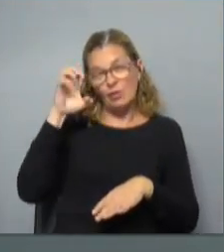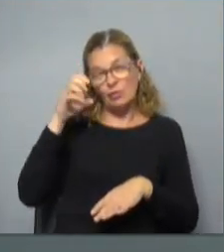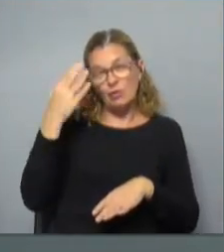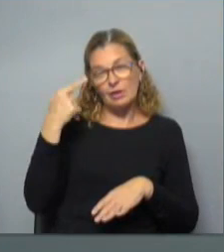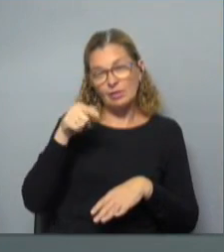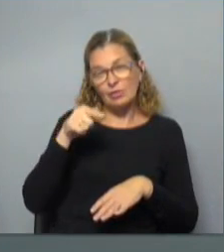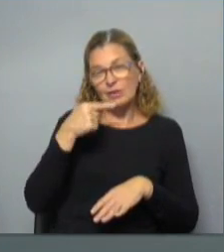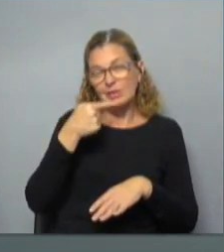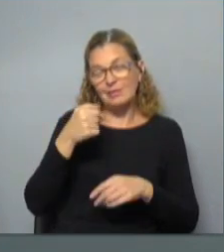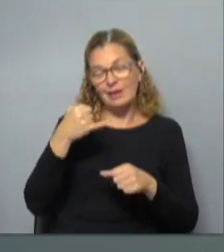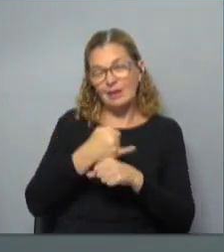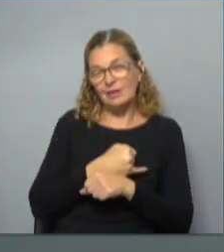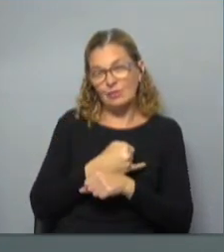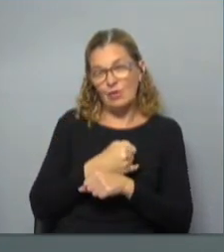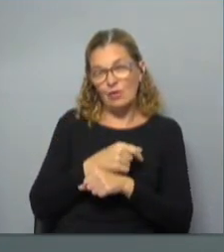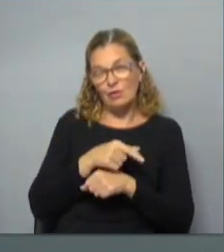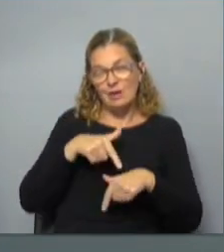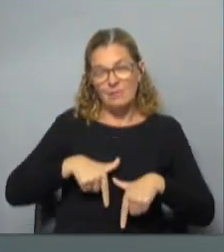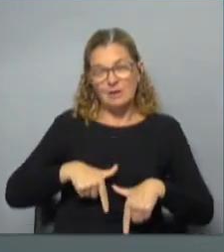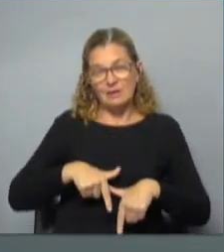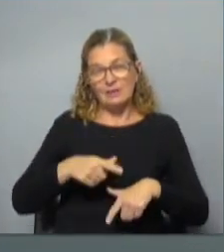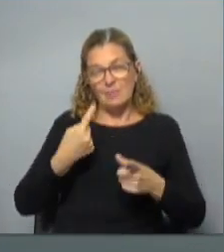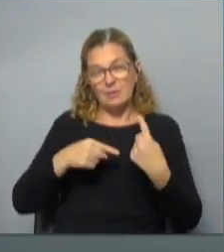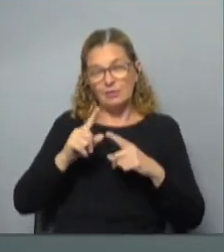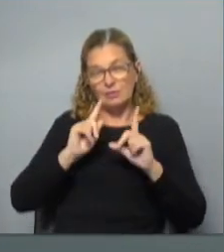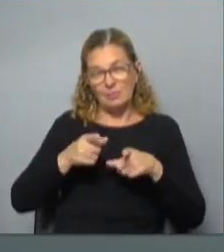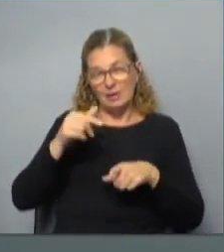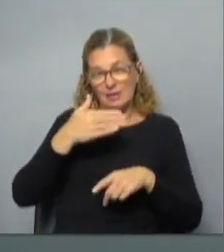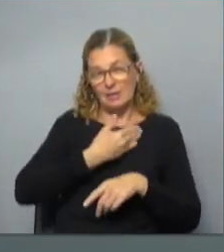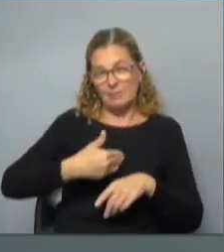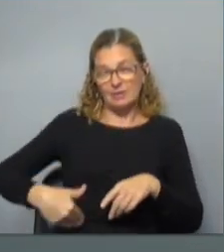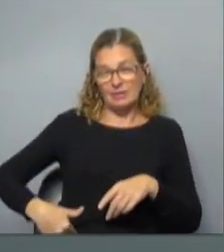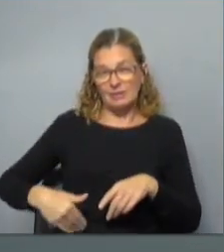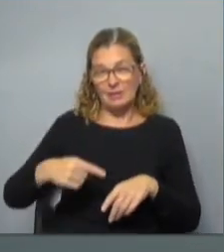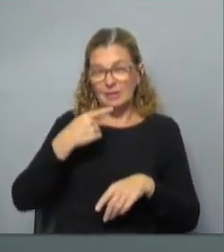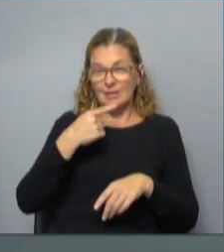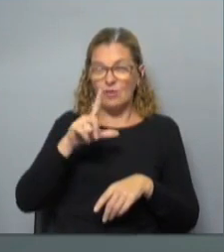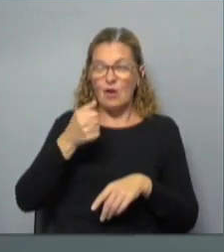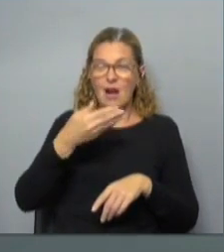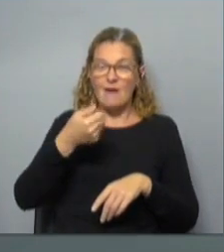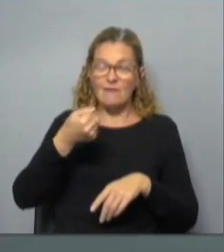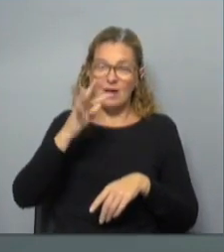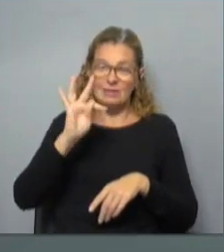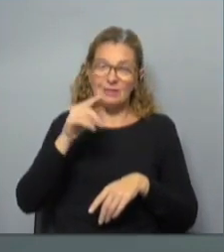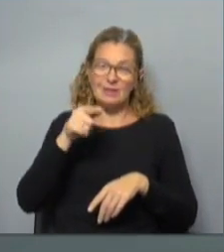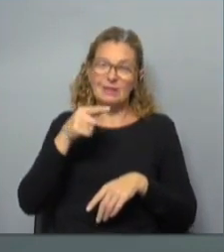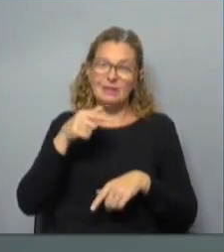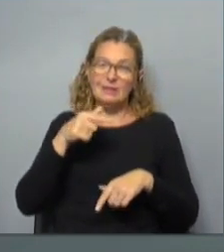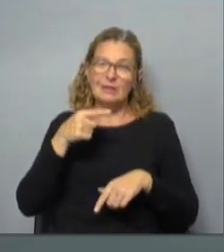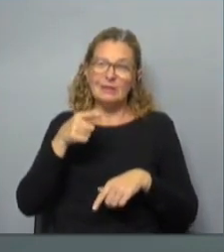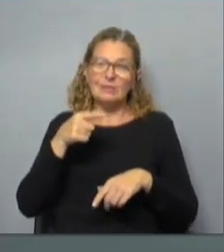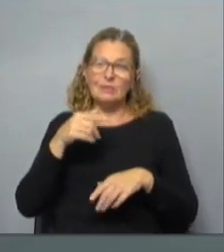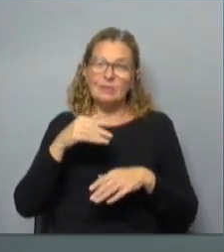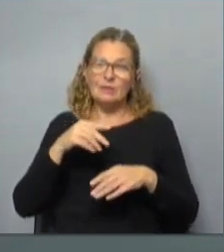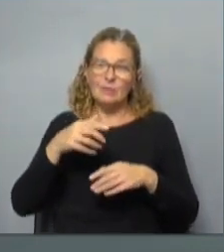que se considera un error de arbeleche puntualmente pero incluso también del presidente criticó el anuncio del gobierno respecto al mantenimiento